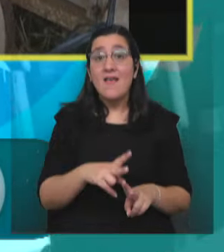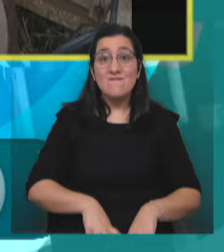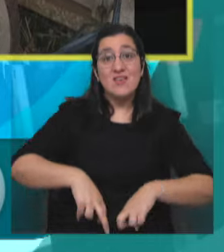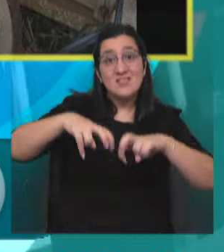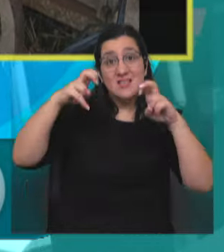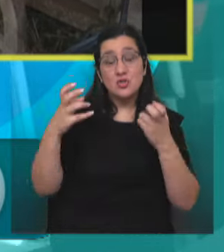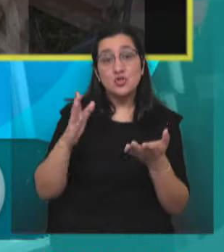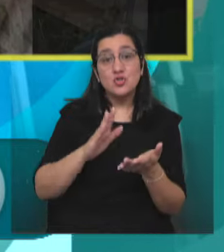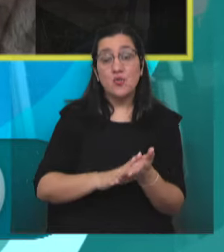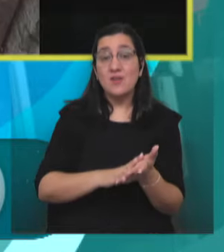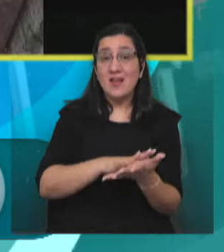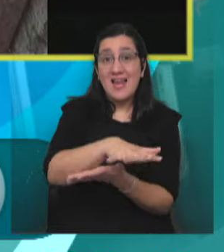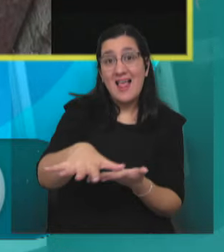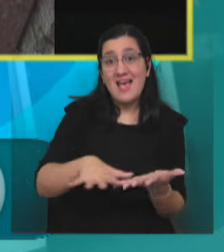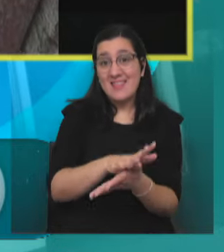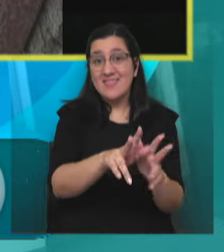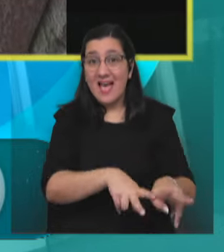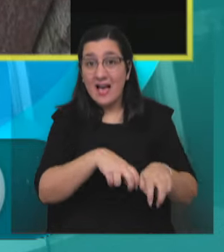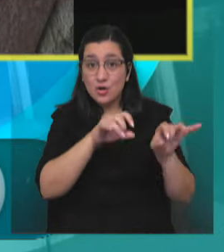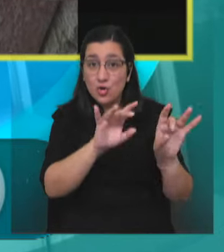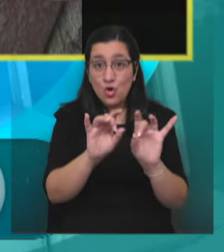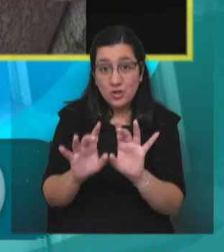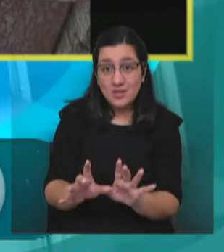investigación en el campo de la agroecología, que antes no la tenía.